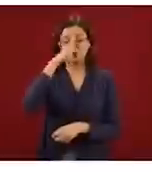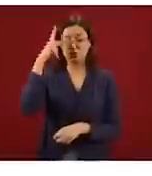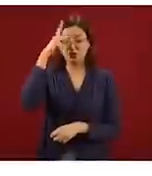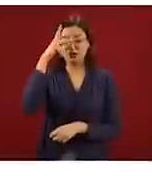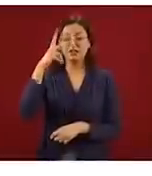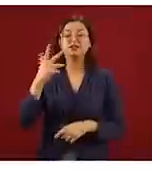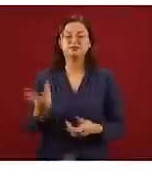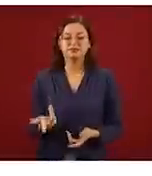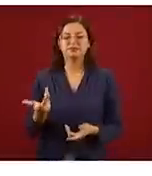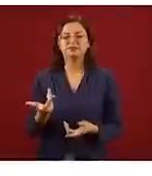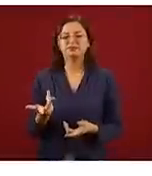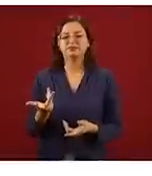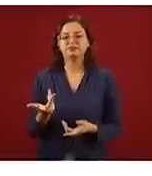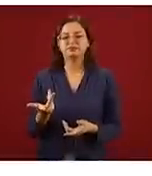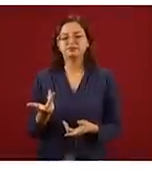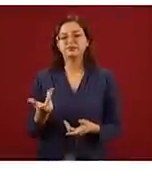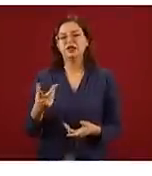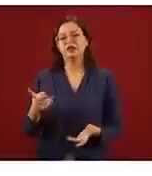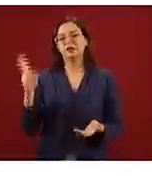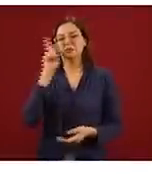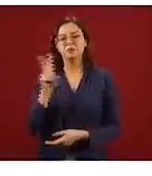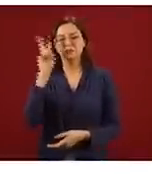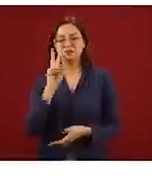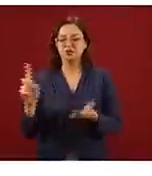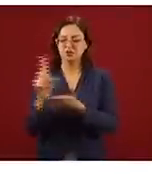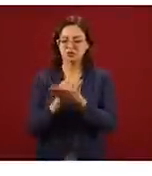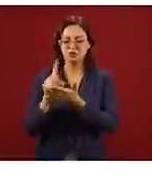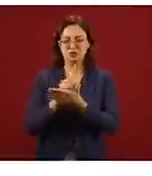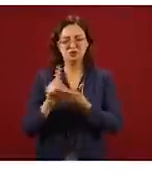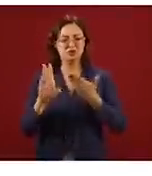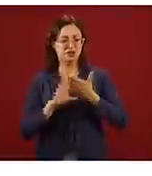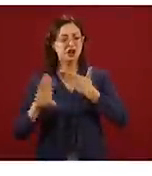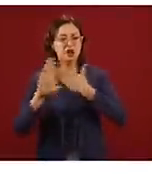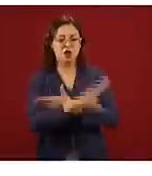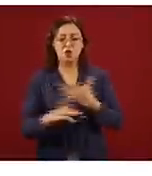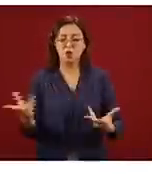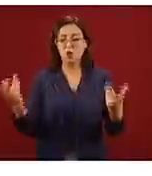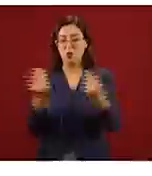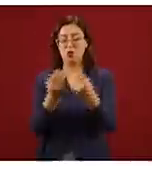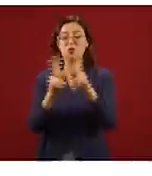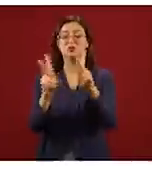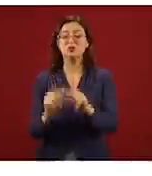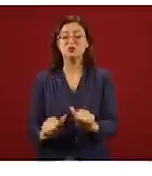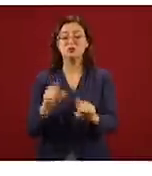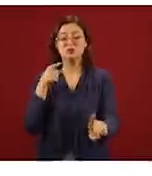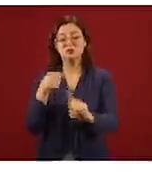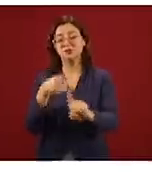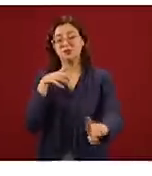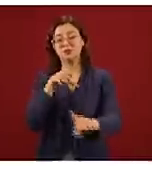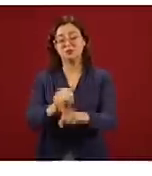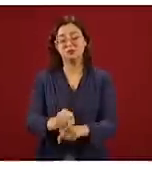la Estrategia Nacional para la Prevención de Adicciones Juntos por la Paz, hemos dicho repetidamente la